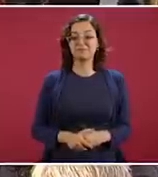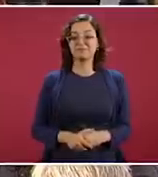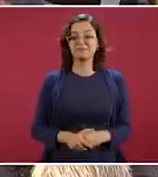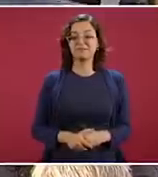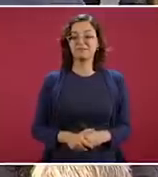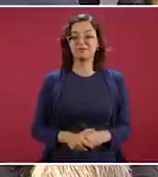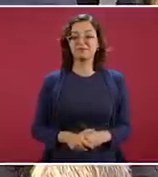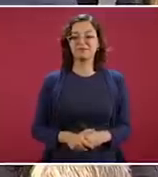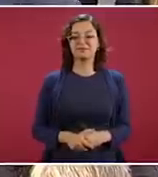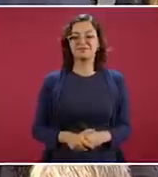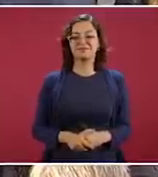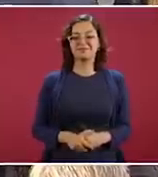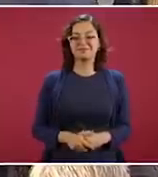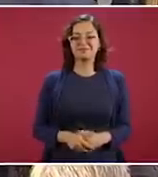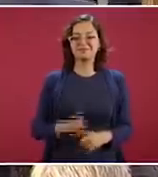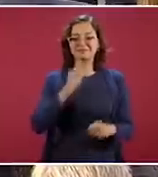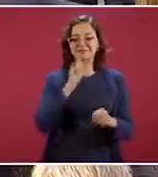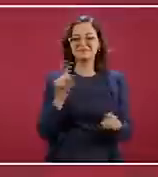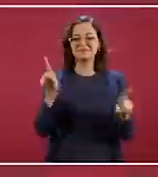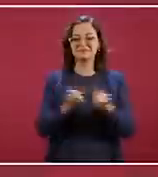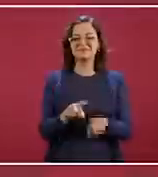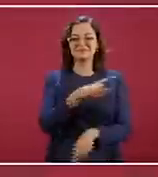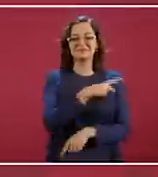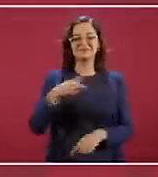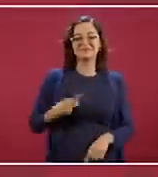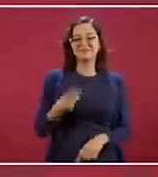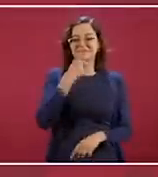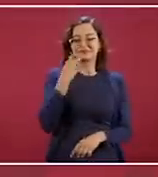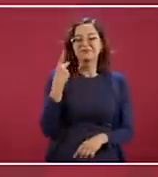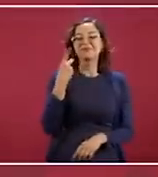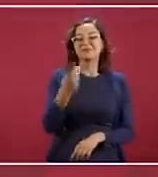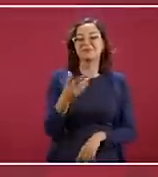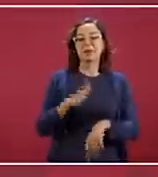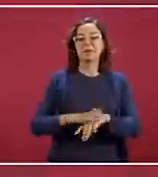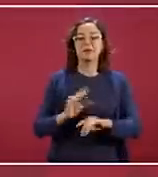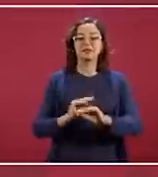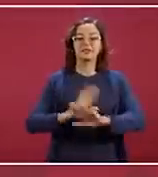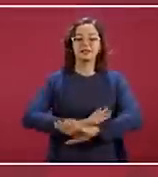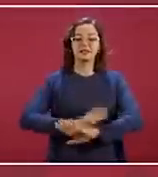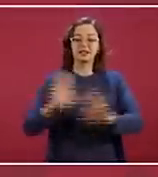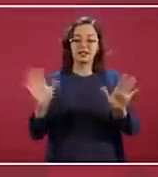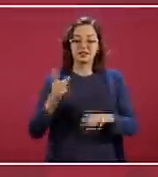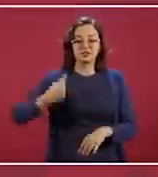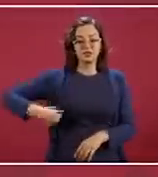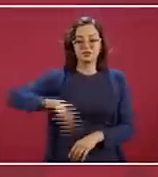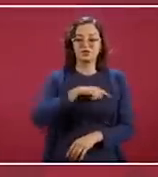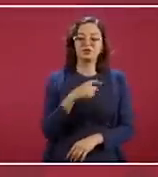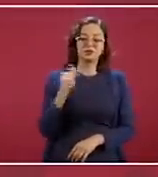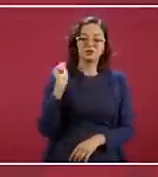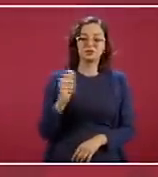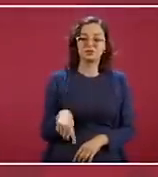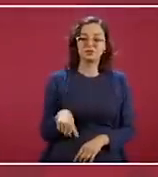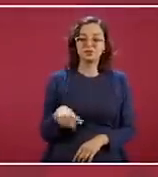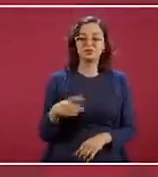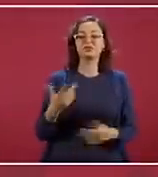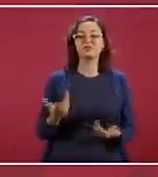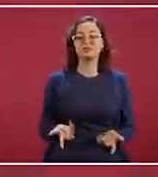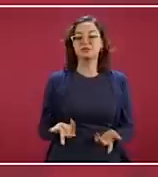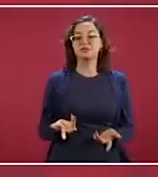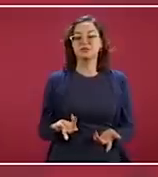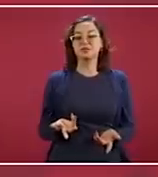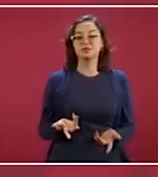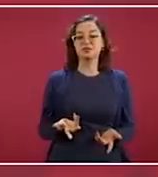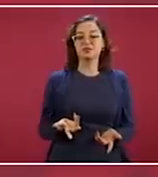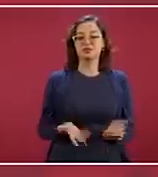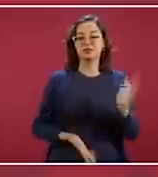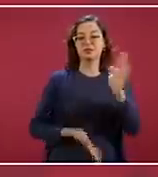Además, aclararé que, porque hasta nos pasa a nosotros, vamos a